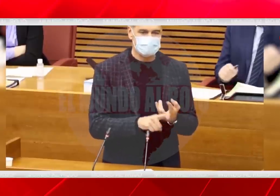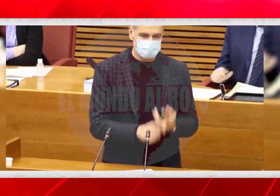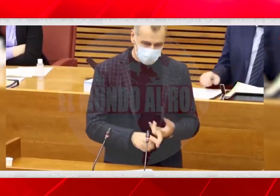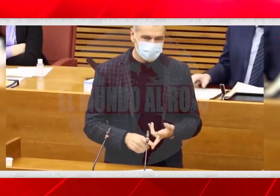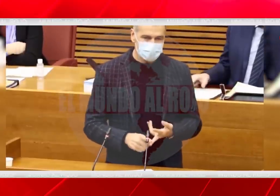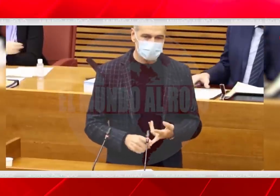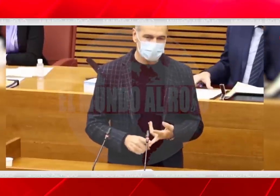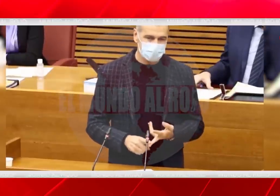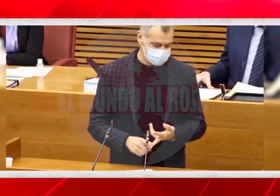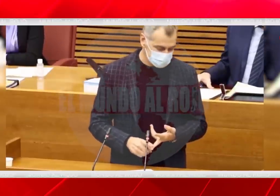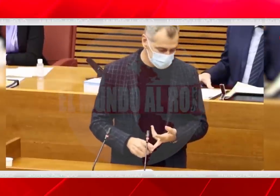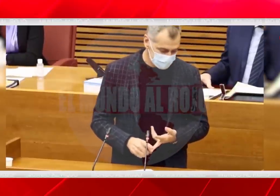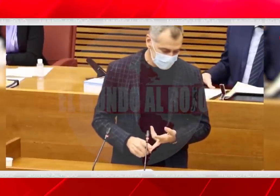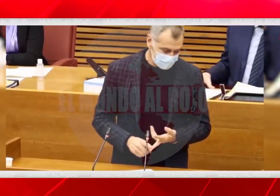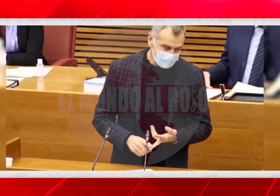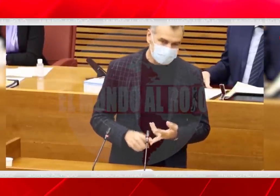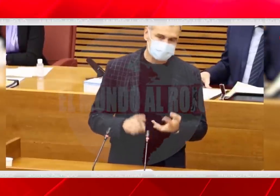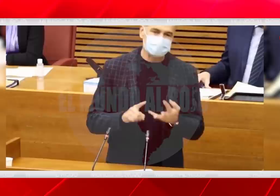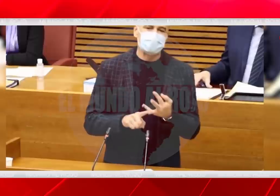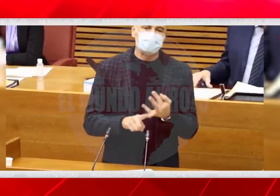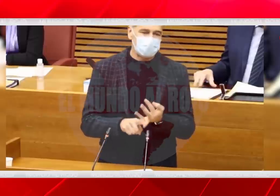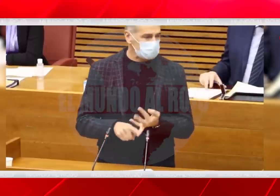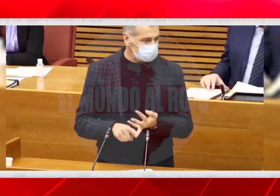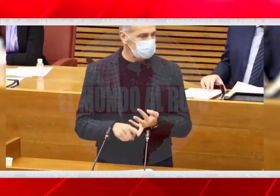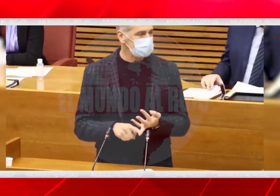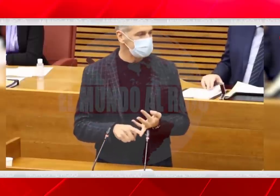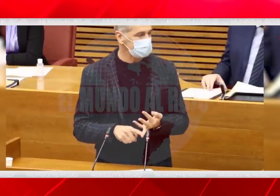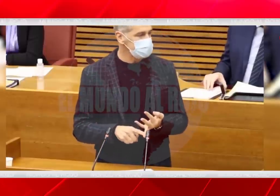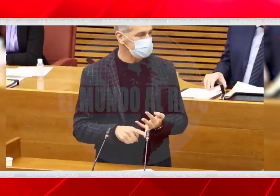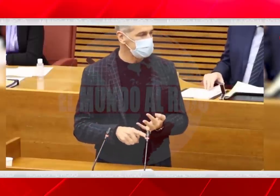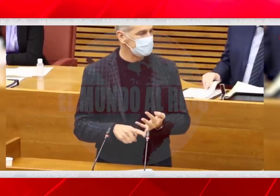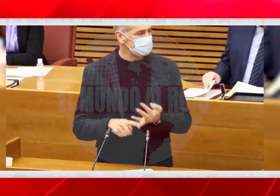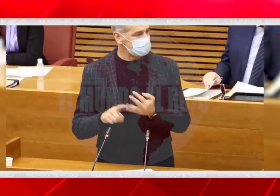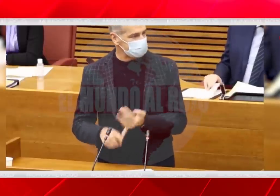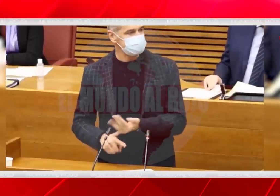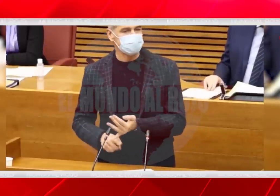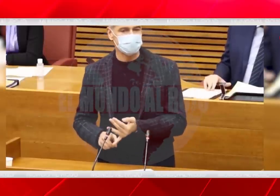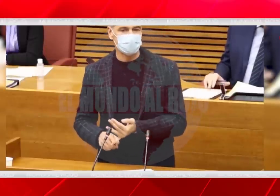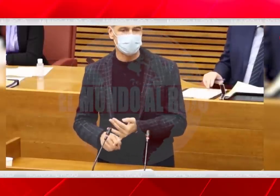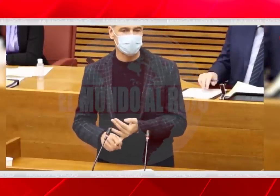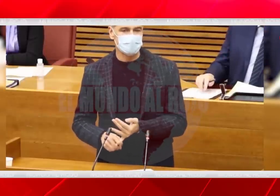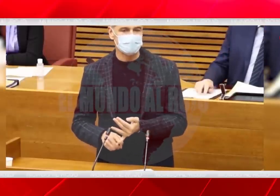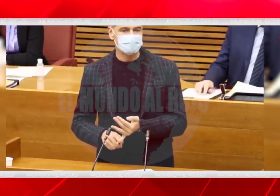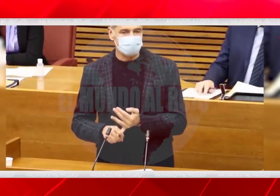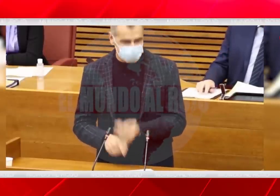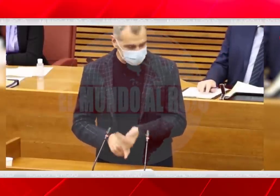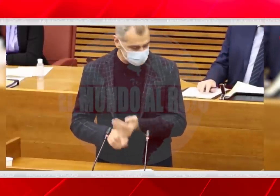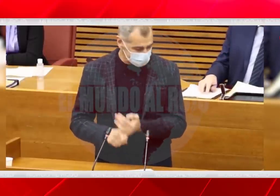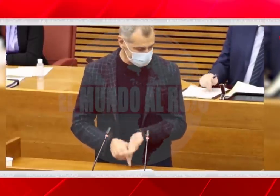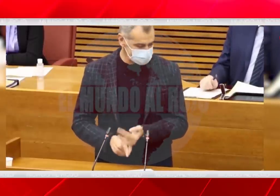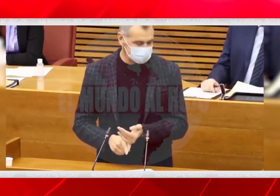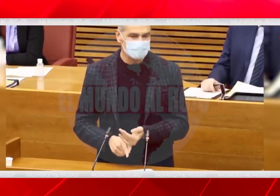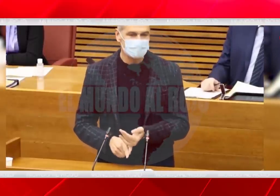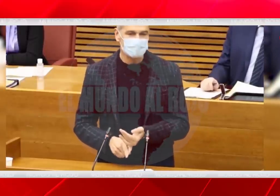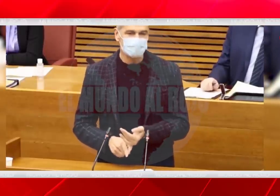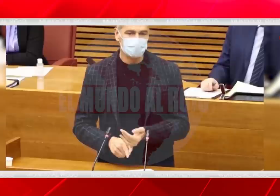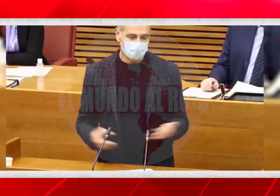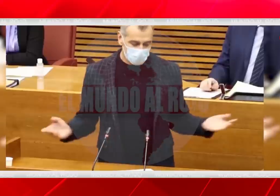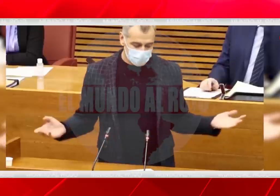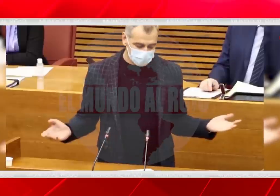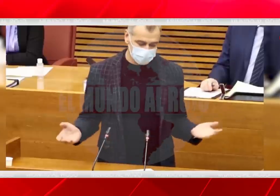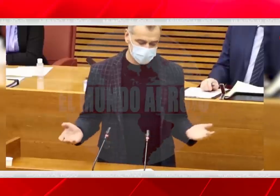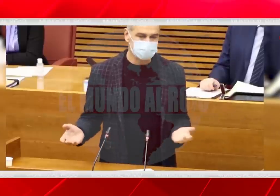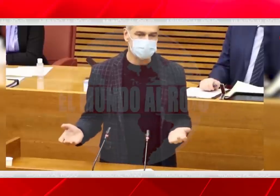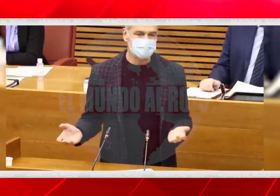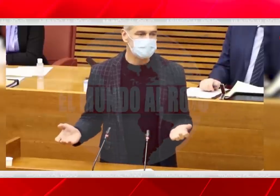agrede, se ponen del lado de Hasél? ¿Entre el trabajador de una televisión y el Hasél que le agrede, defienden a Hasél? ¿Pero